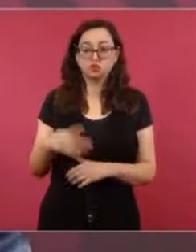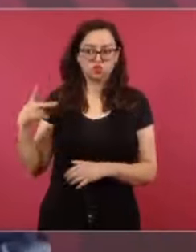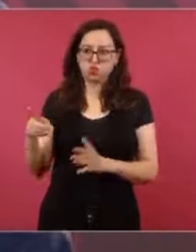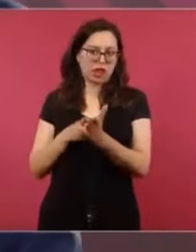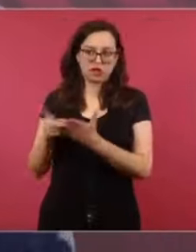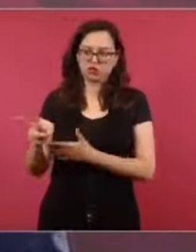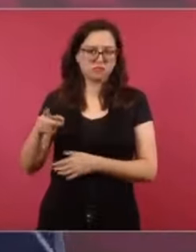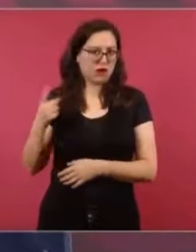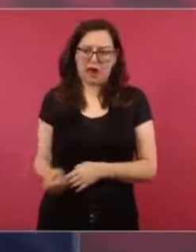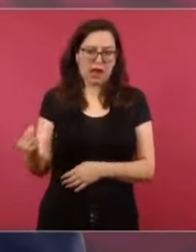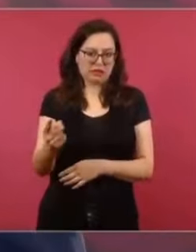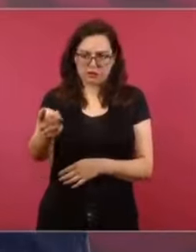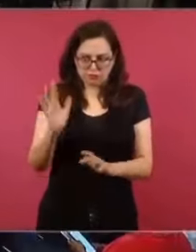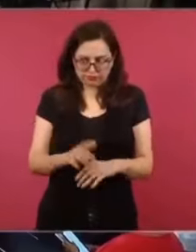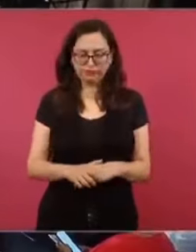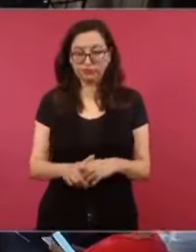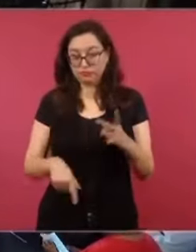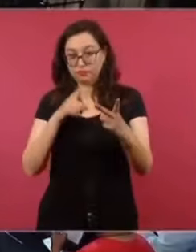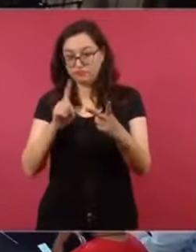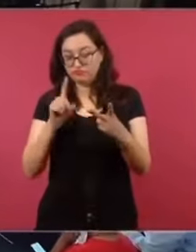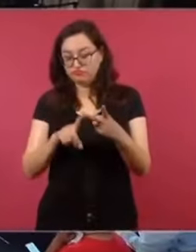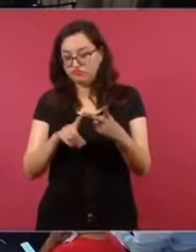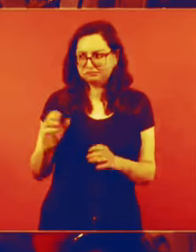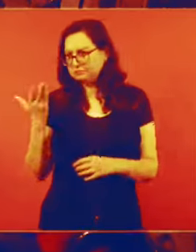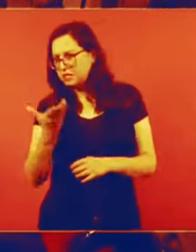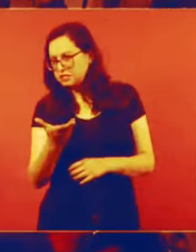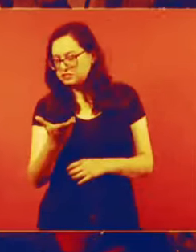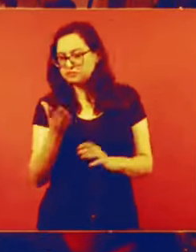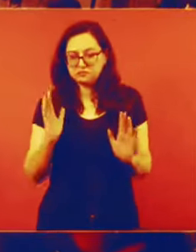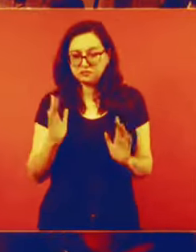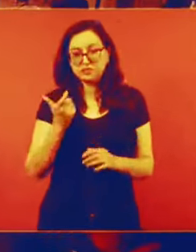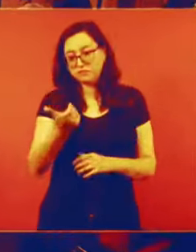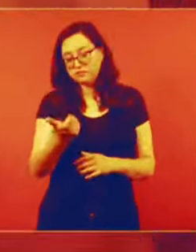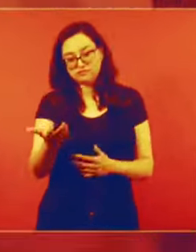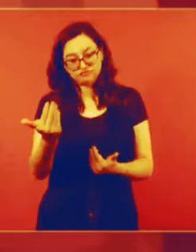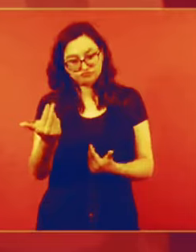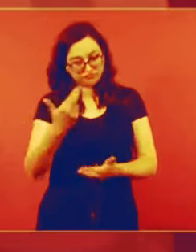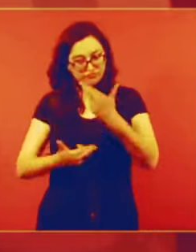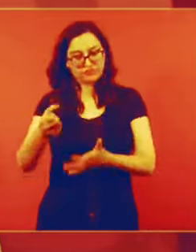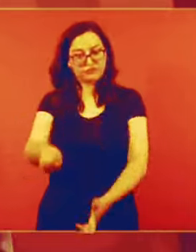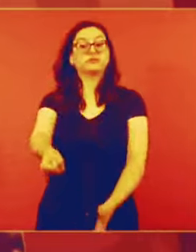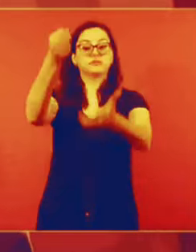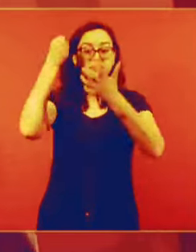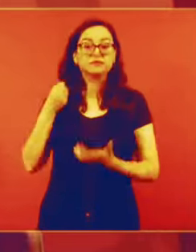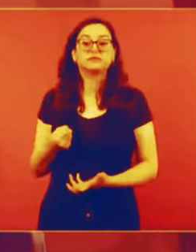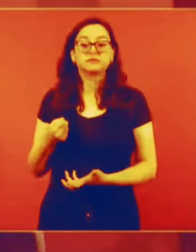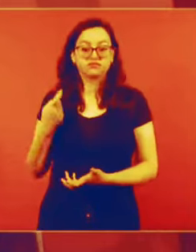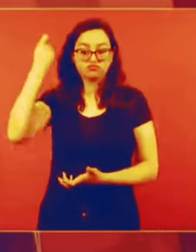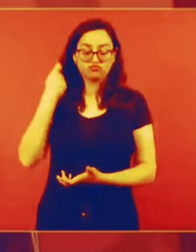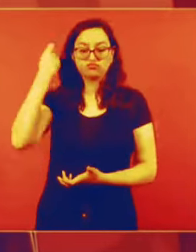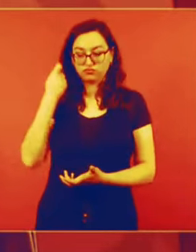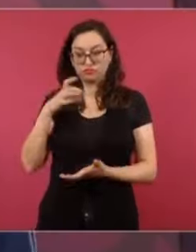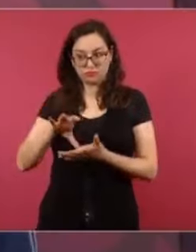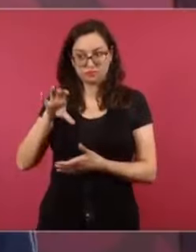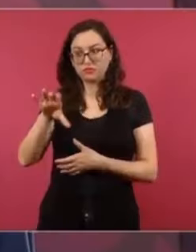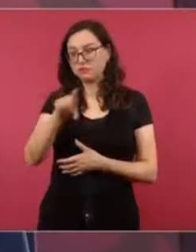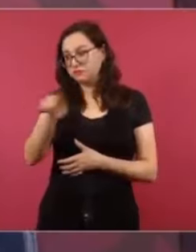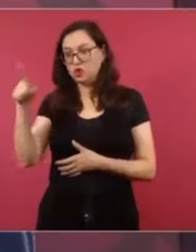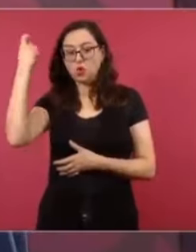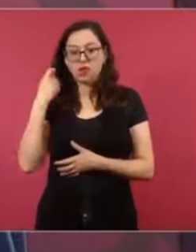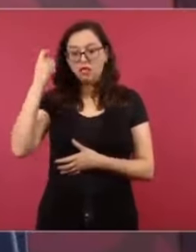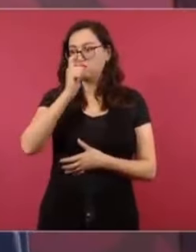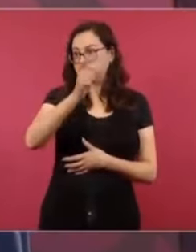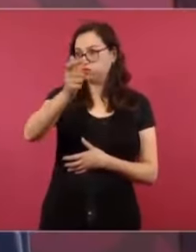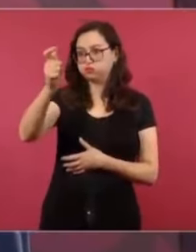si pasó el tiempo y ya no hubo reclamo, ya ese dinero va al fondo de pensiones para el bienestar, para